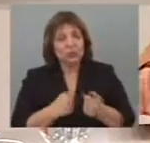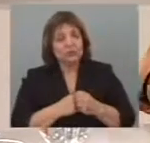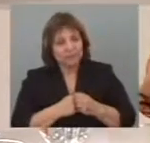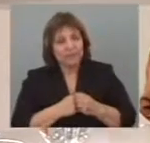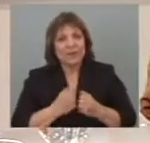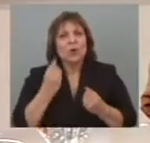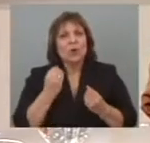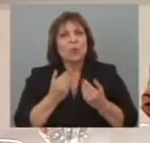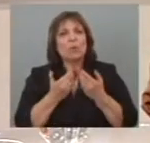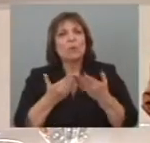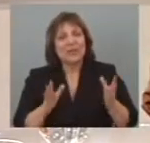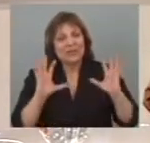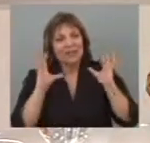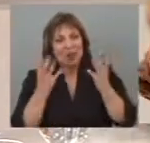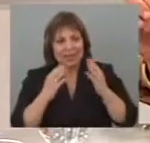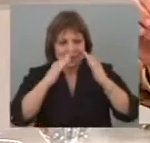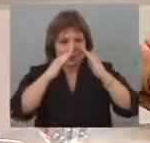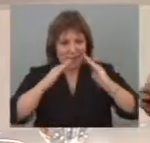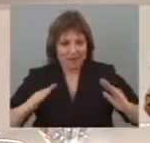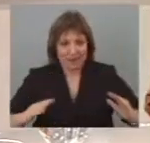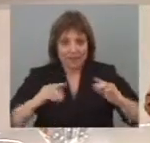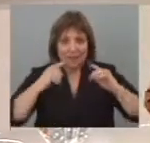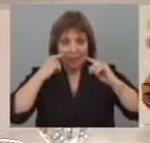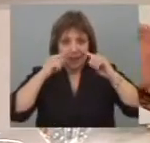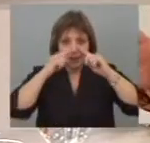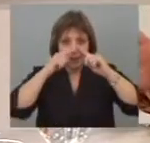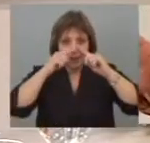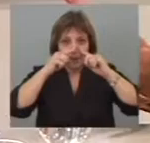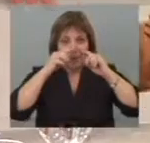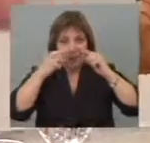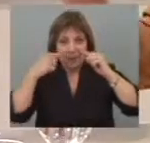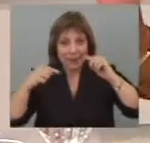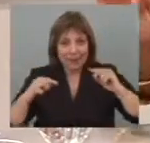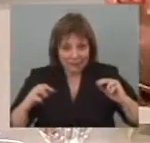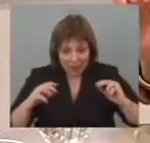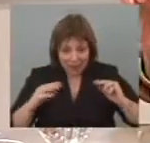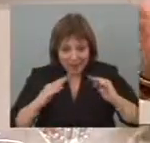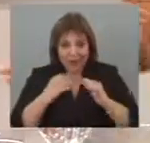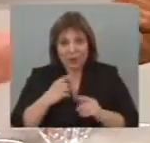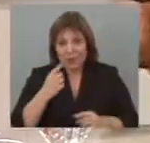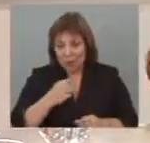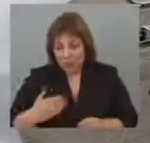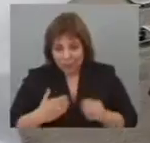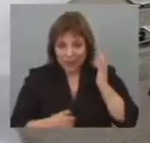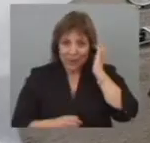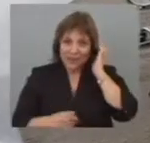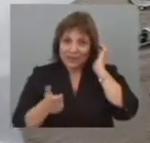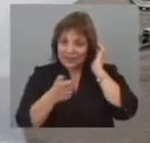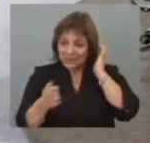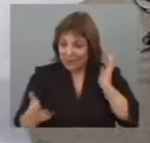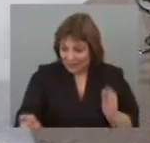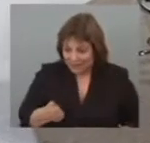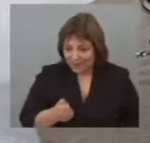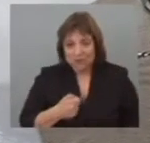violencia? ¿Cómo empieza? Uh-huh. ¿Por qué empieza, no? Por esas pequeñas cosas que te doy un golpecito, que te saco el celular y te borro